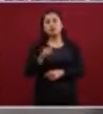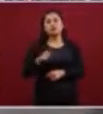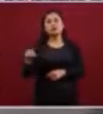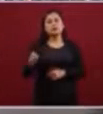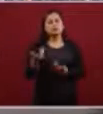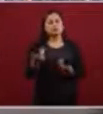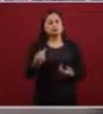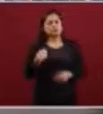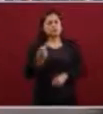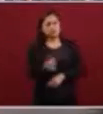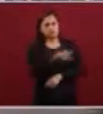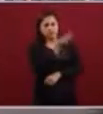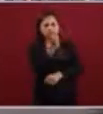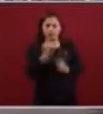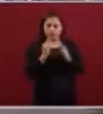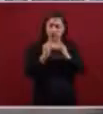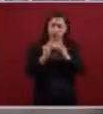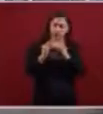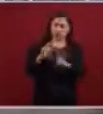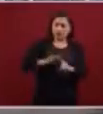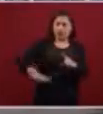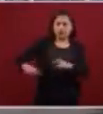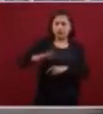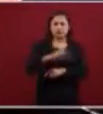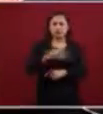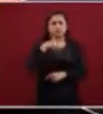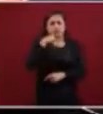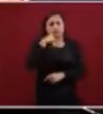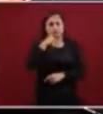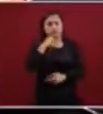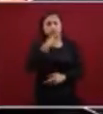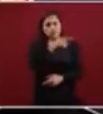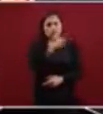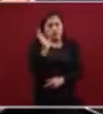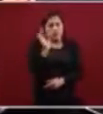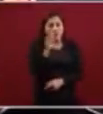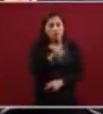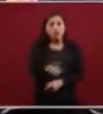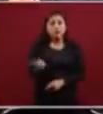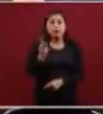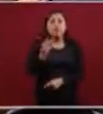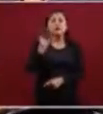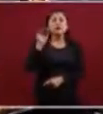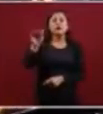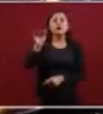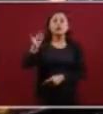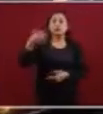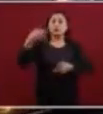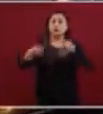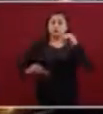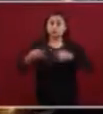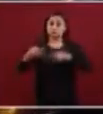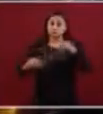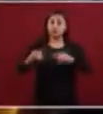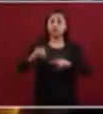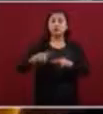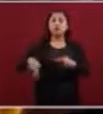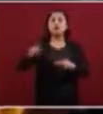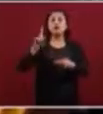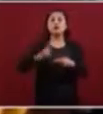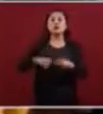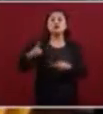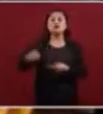preocupante, presidente? ¿Haría un nuevo llamado al Poder Judicial, toda vez que los esfuerzos, tanto a nivel local como federal, que están haciendo